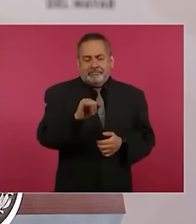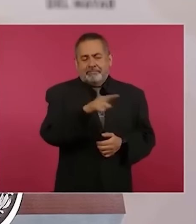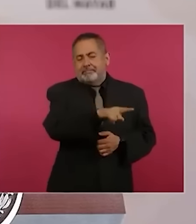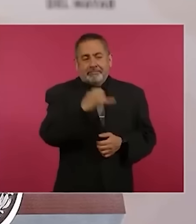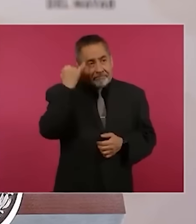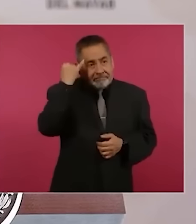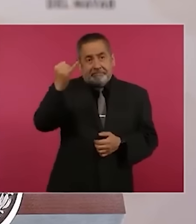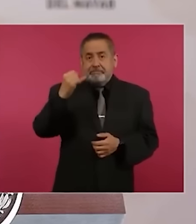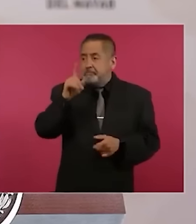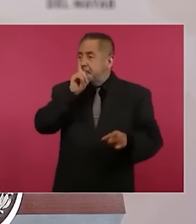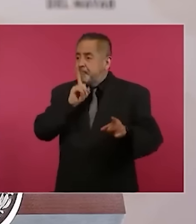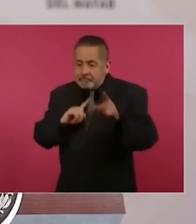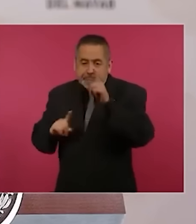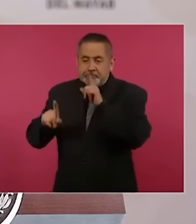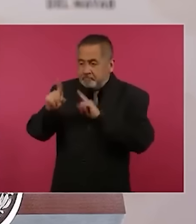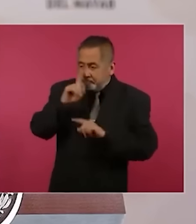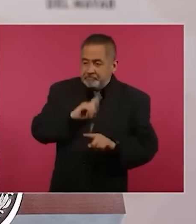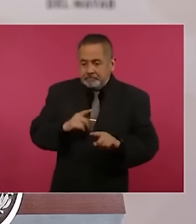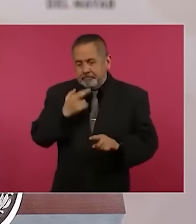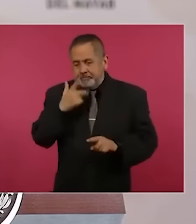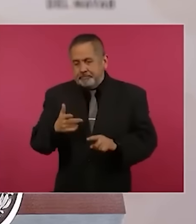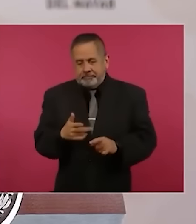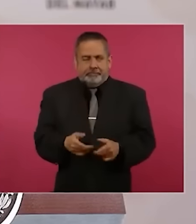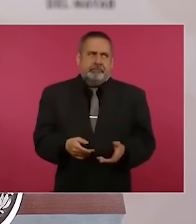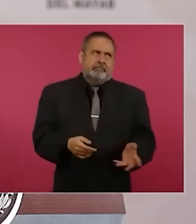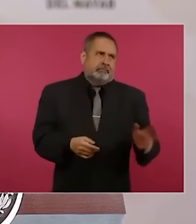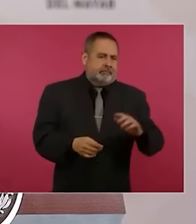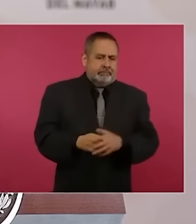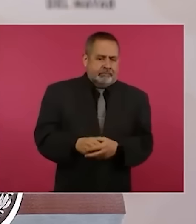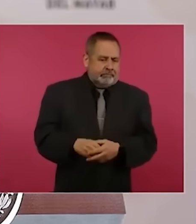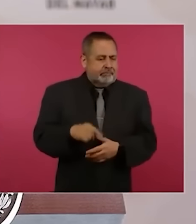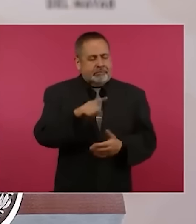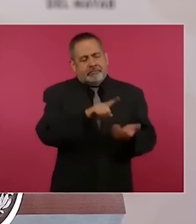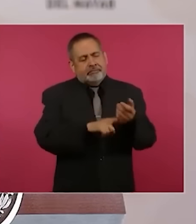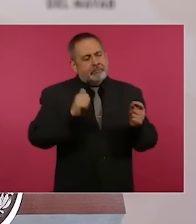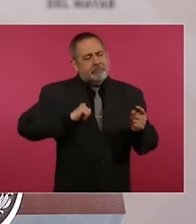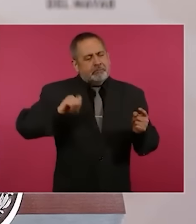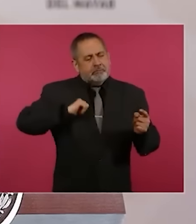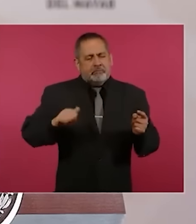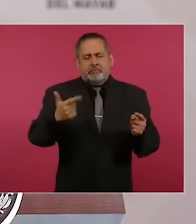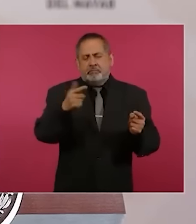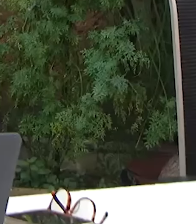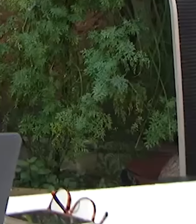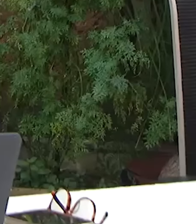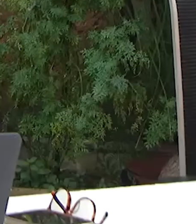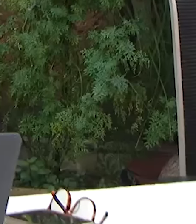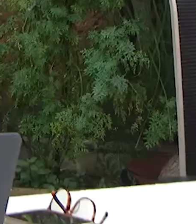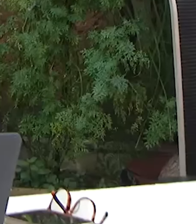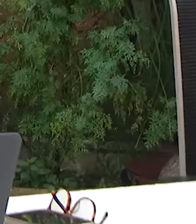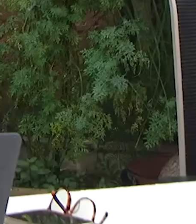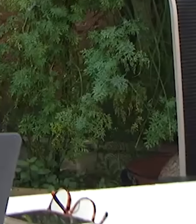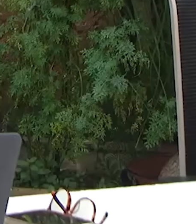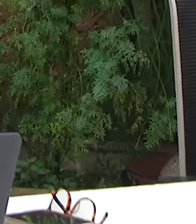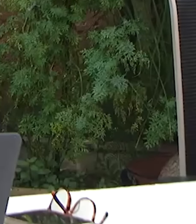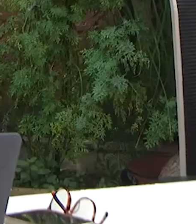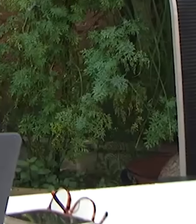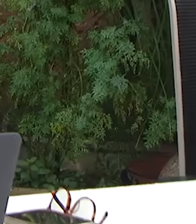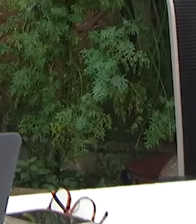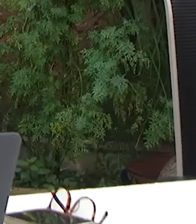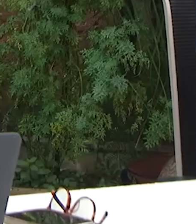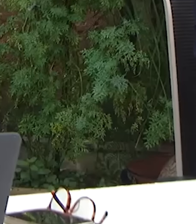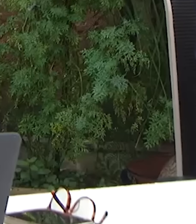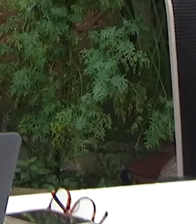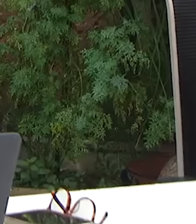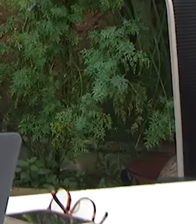pensar que esto luzo gevels a ver ya